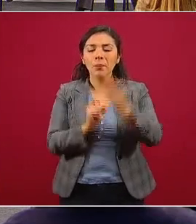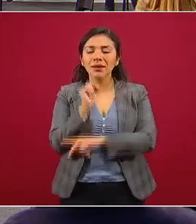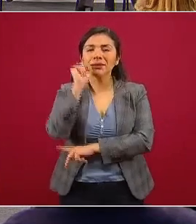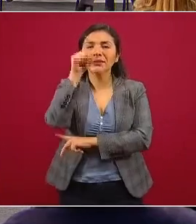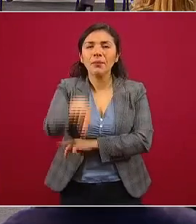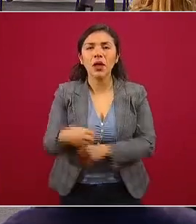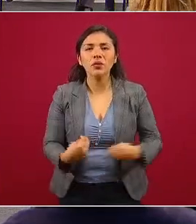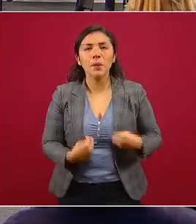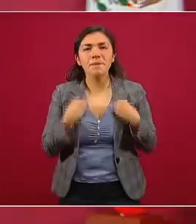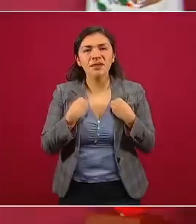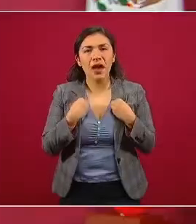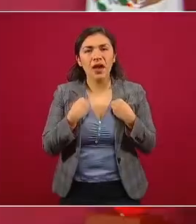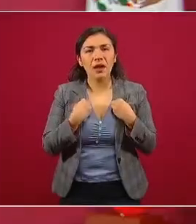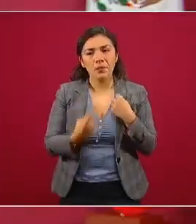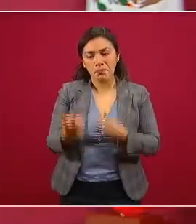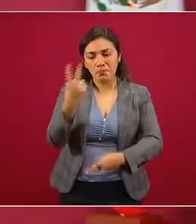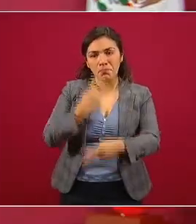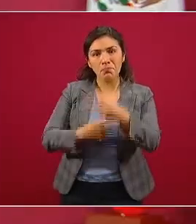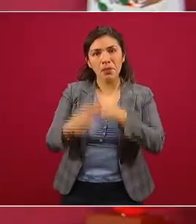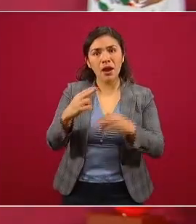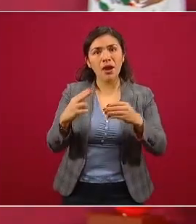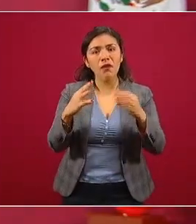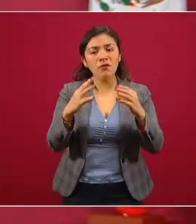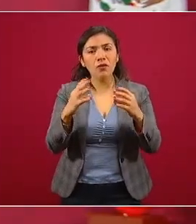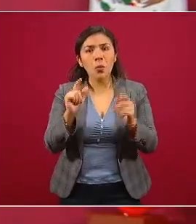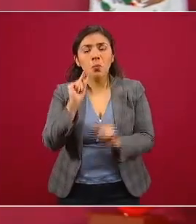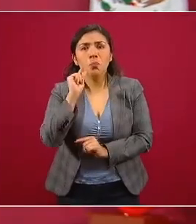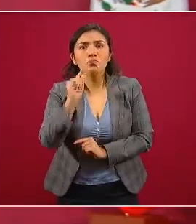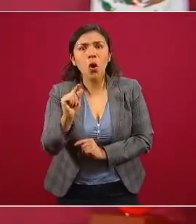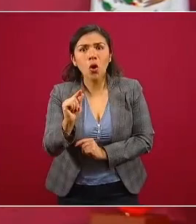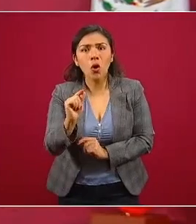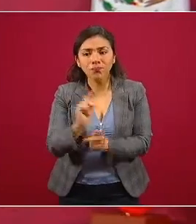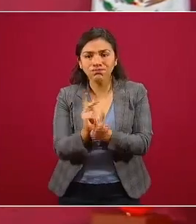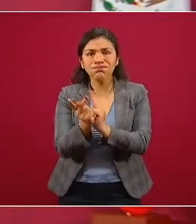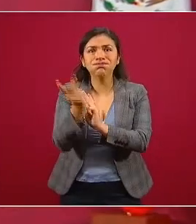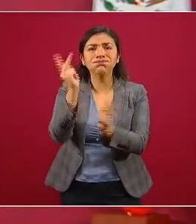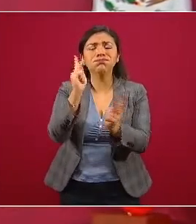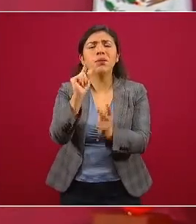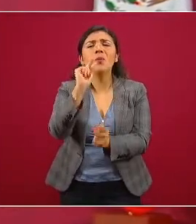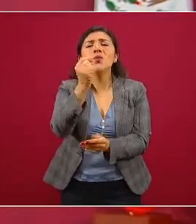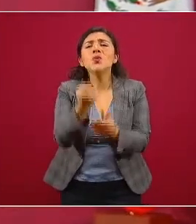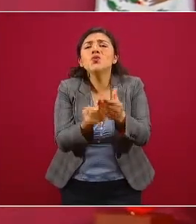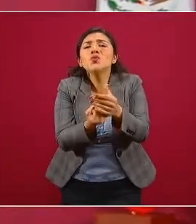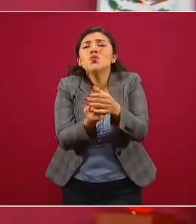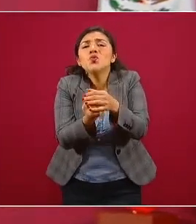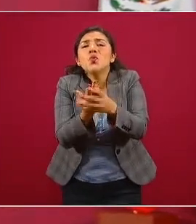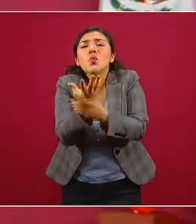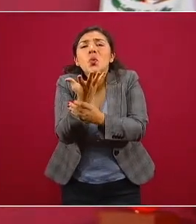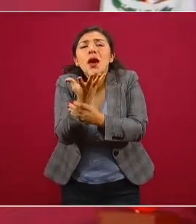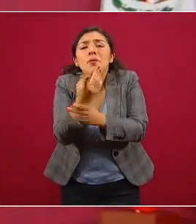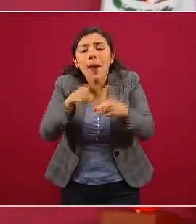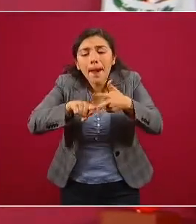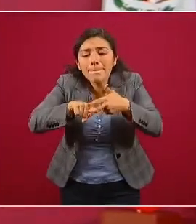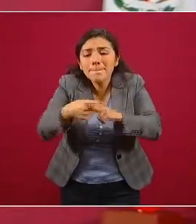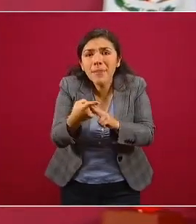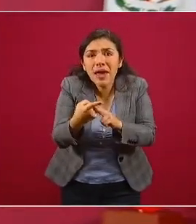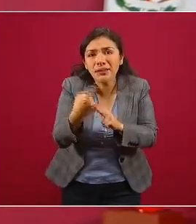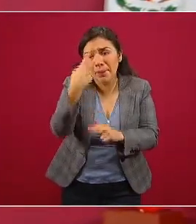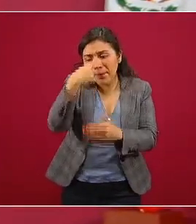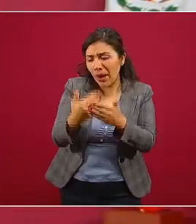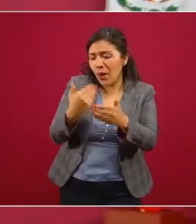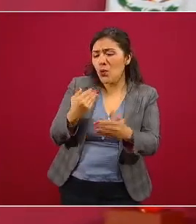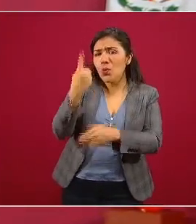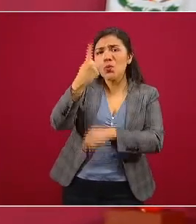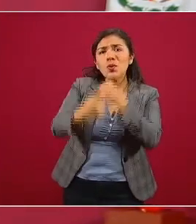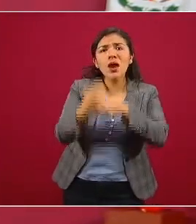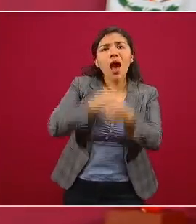ver, ¿cómo va a dar frutos si apenas comenzó a sembrarse el año